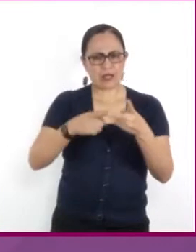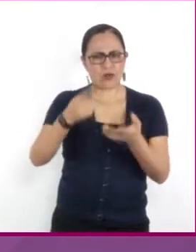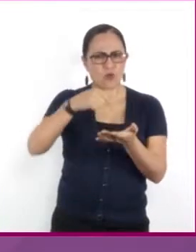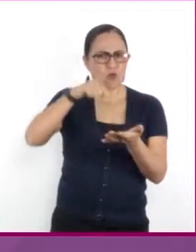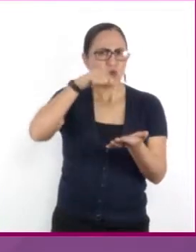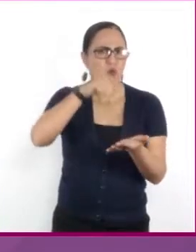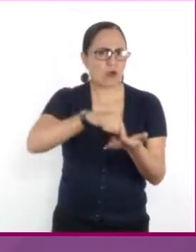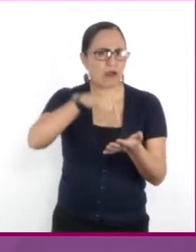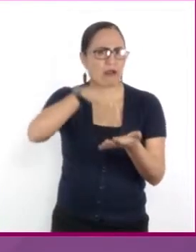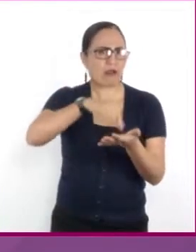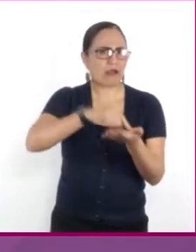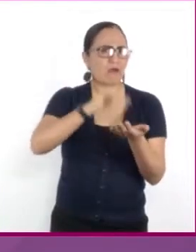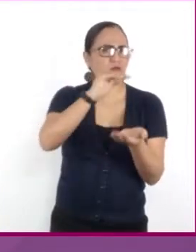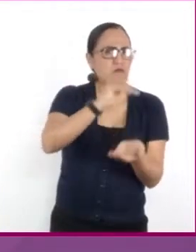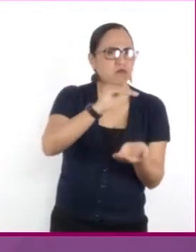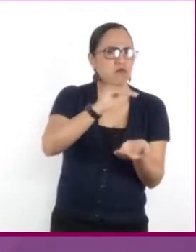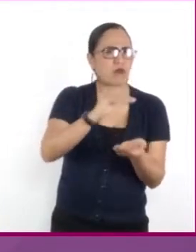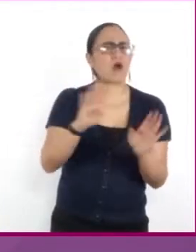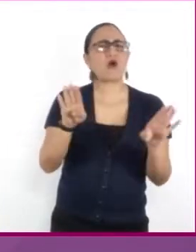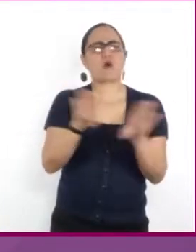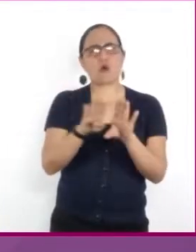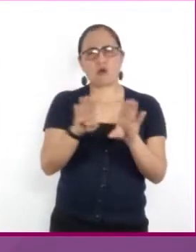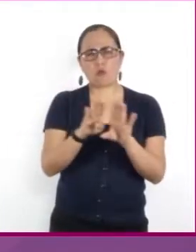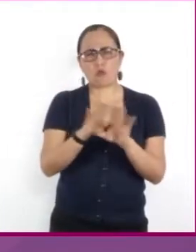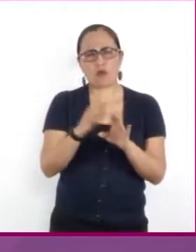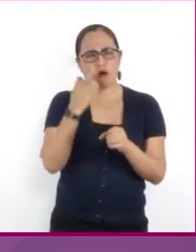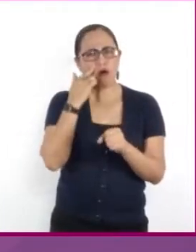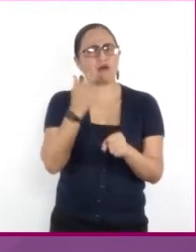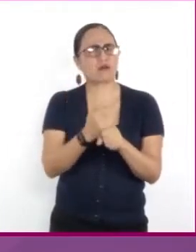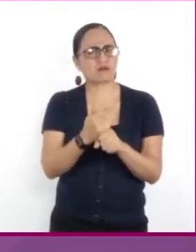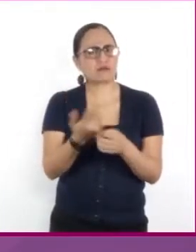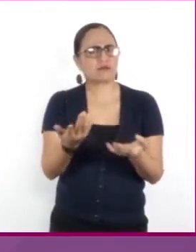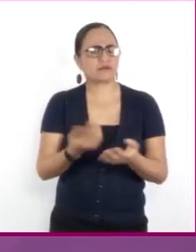objeto? ¿Cómo se miden?